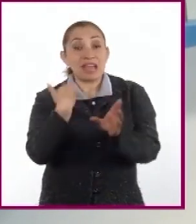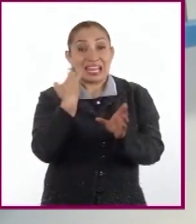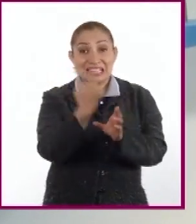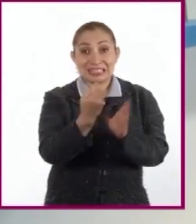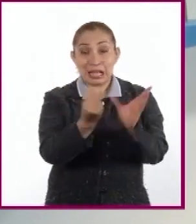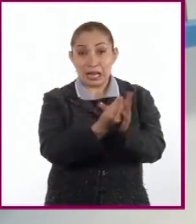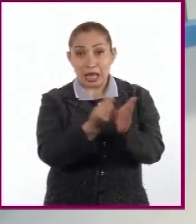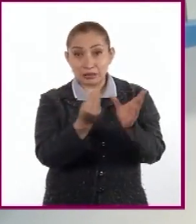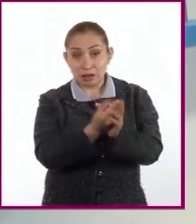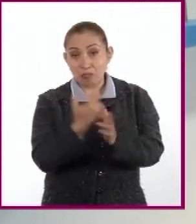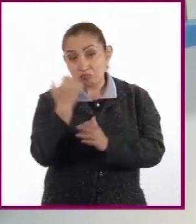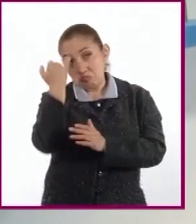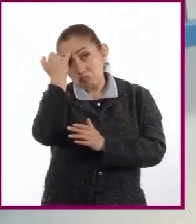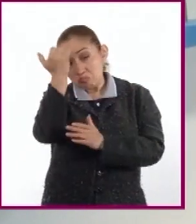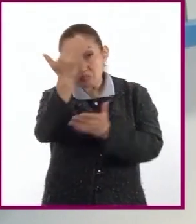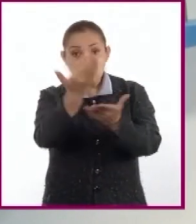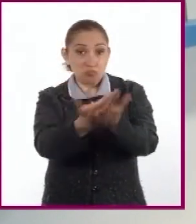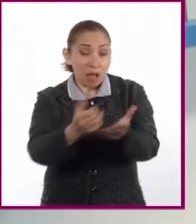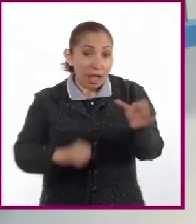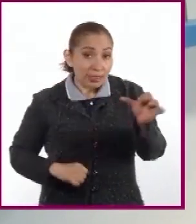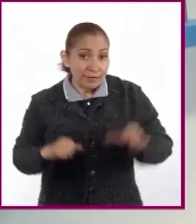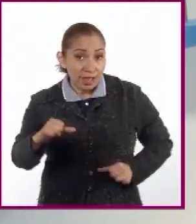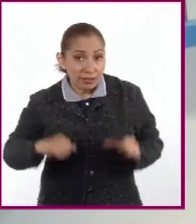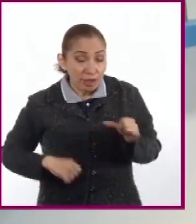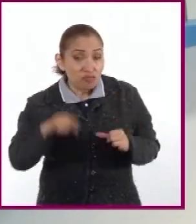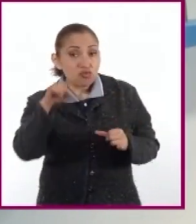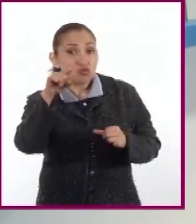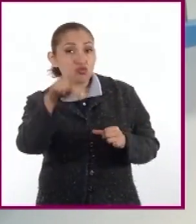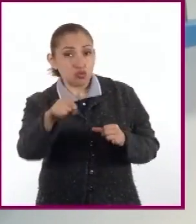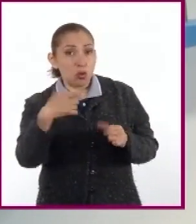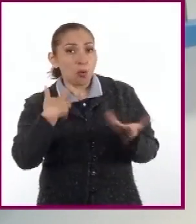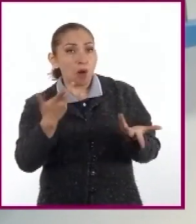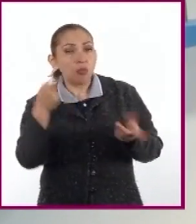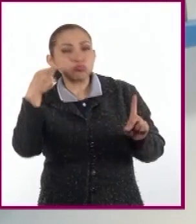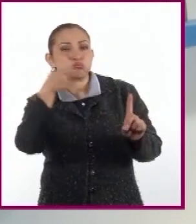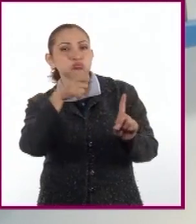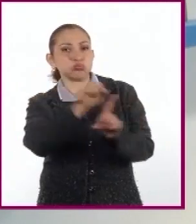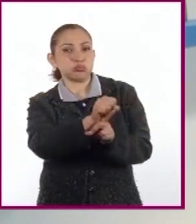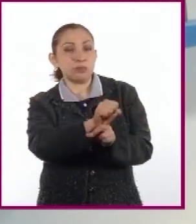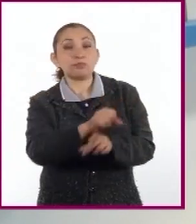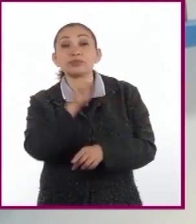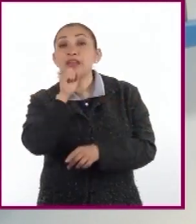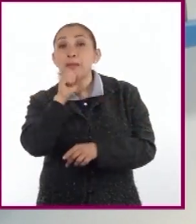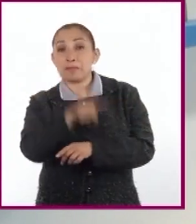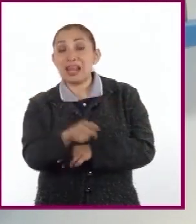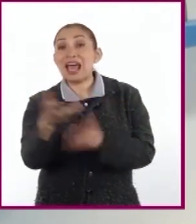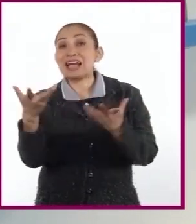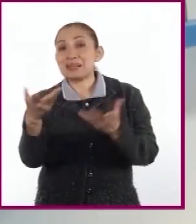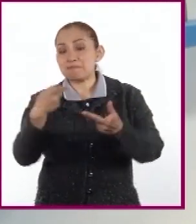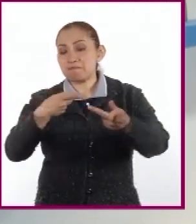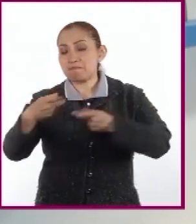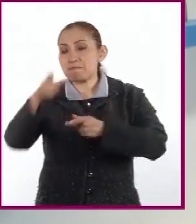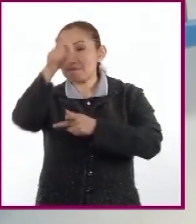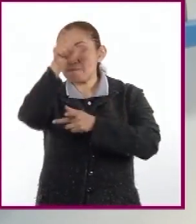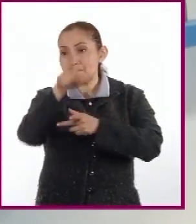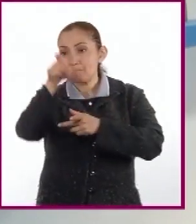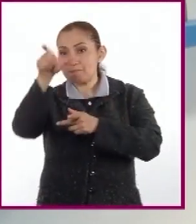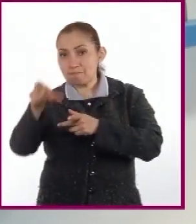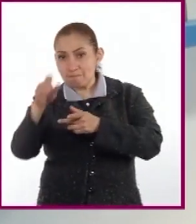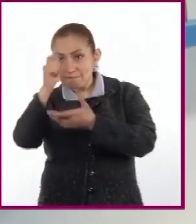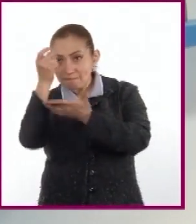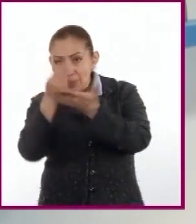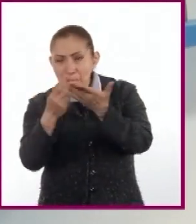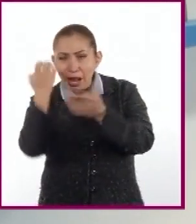sesión, propondremos algunas actividades que nos permitirán cumplir nuestra meta. Además, elaborarán un gráfico